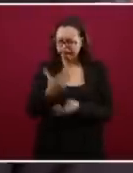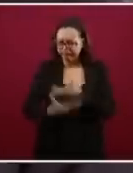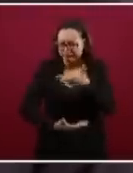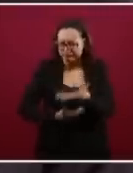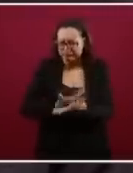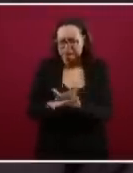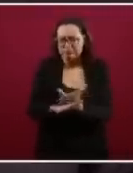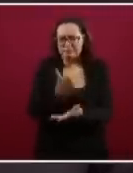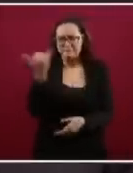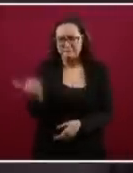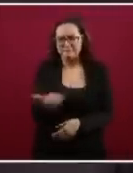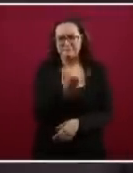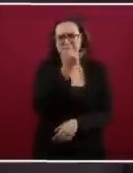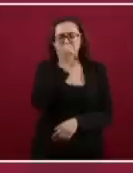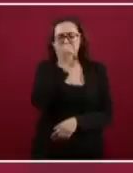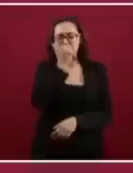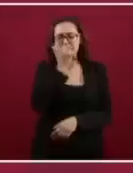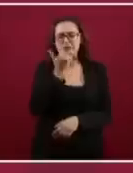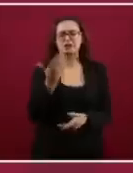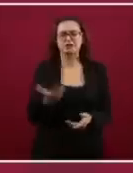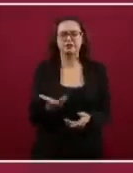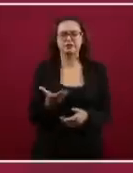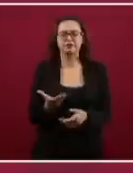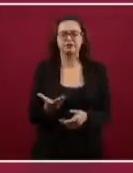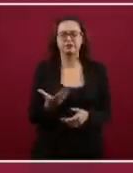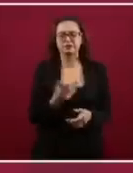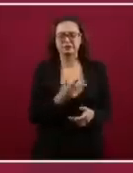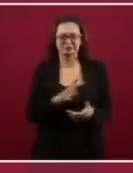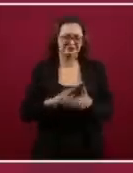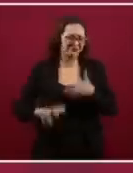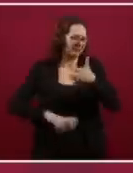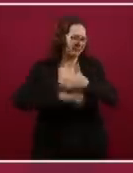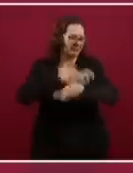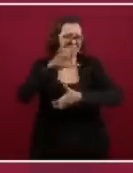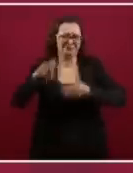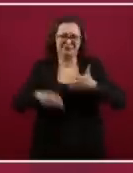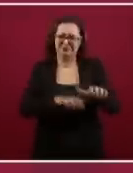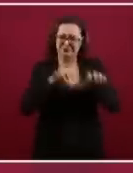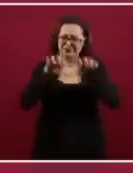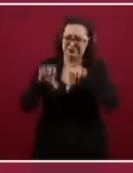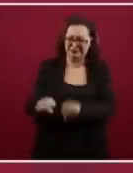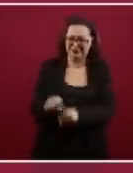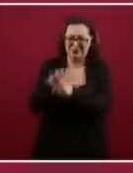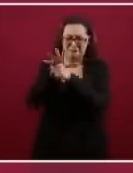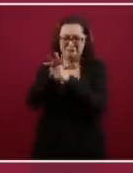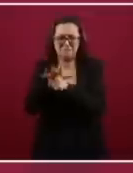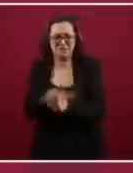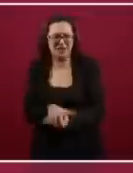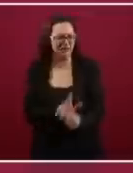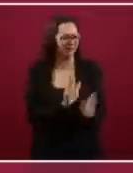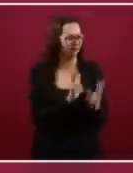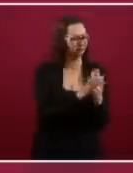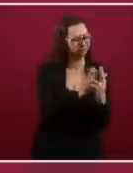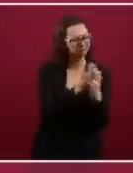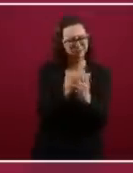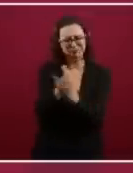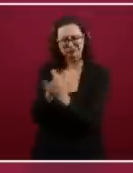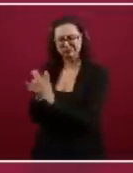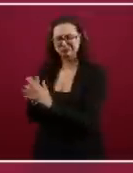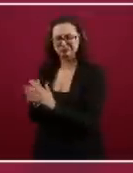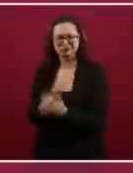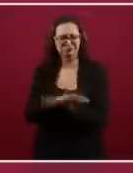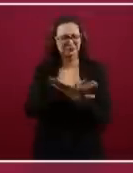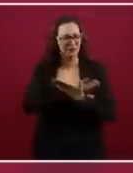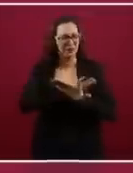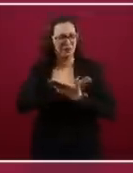por la represión, por atrocidades, por el exterminio que